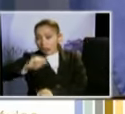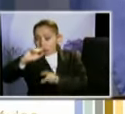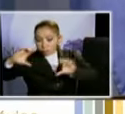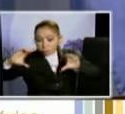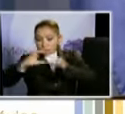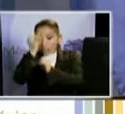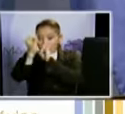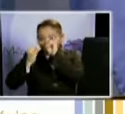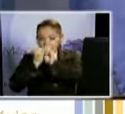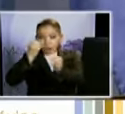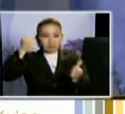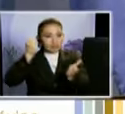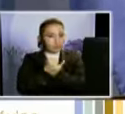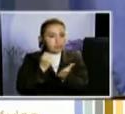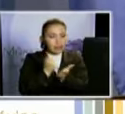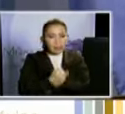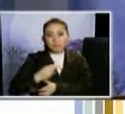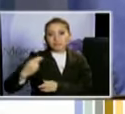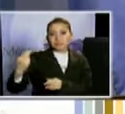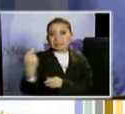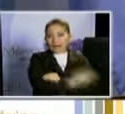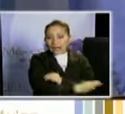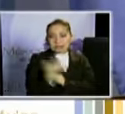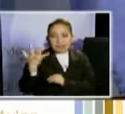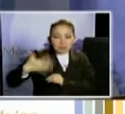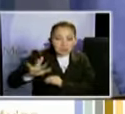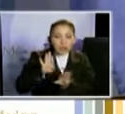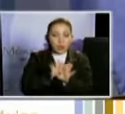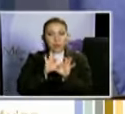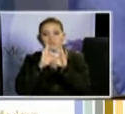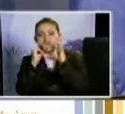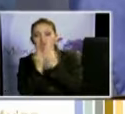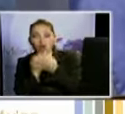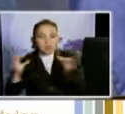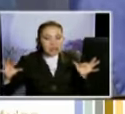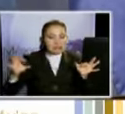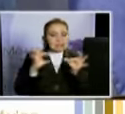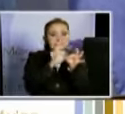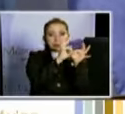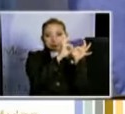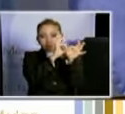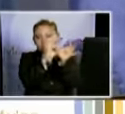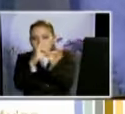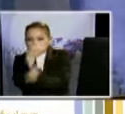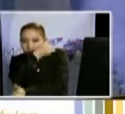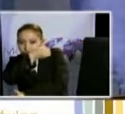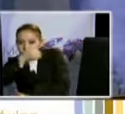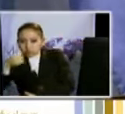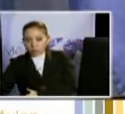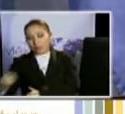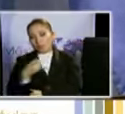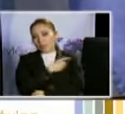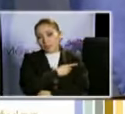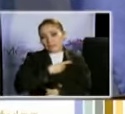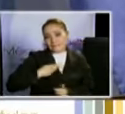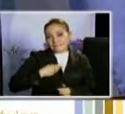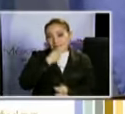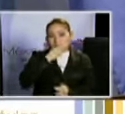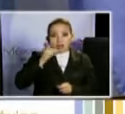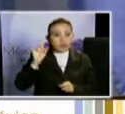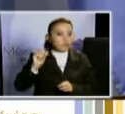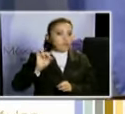internacional forzosamente necesita encontrar mecanismos de coordinación, ¿sí? Entonces también hay que decirlo, no es